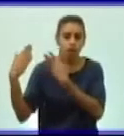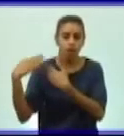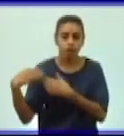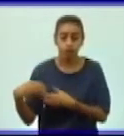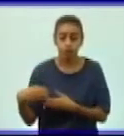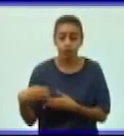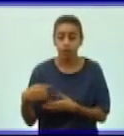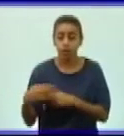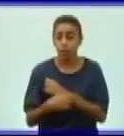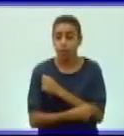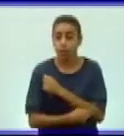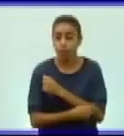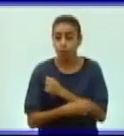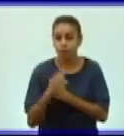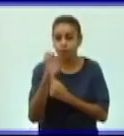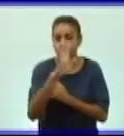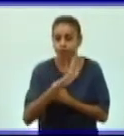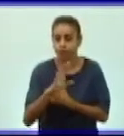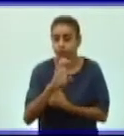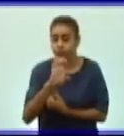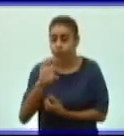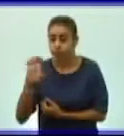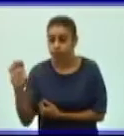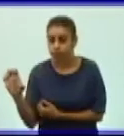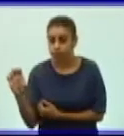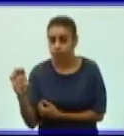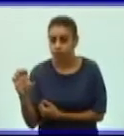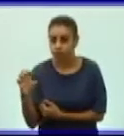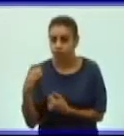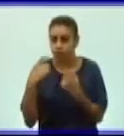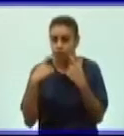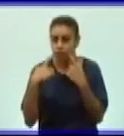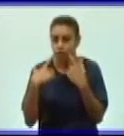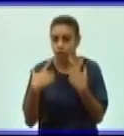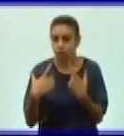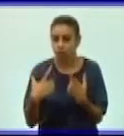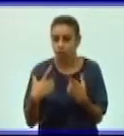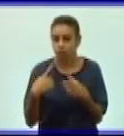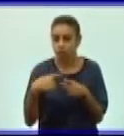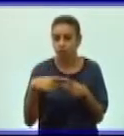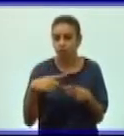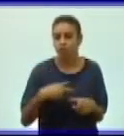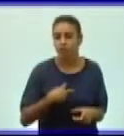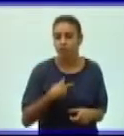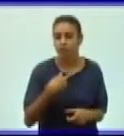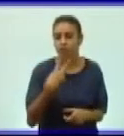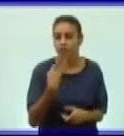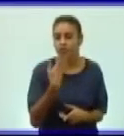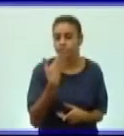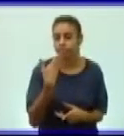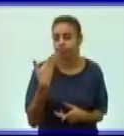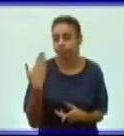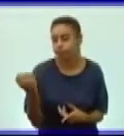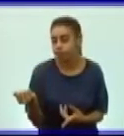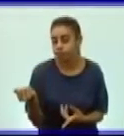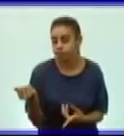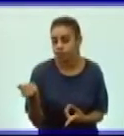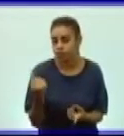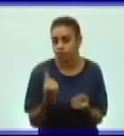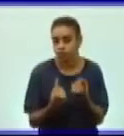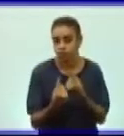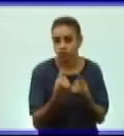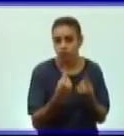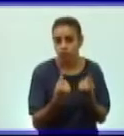Este se fueron abandonando algunos valores importantes del socialismo. También en la Unión Soviética se fue dando este proceso